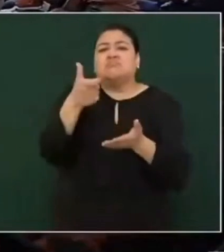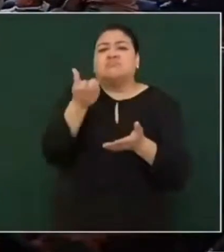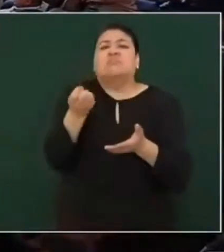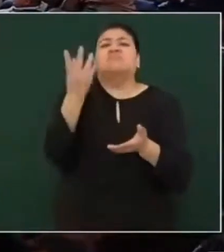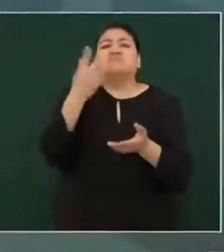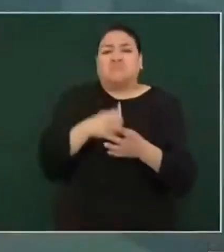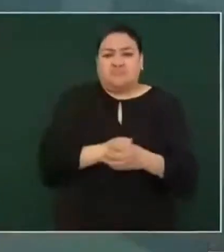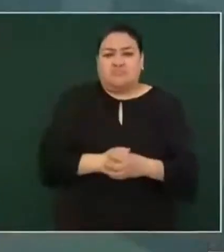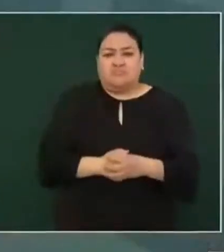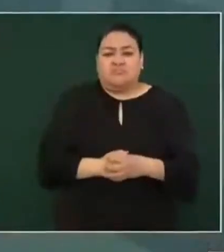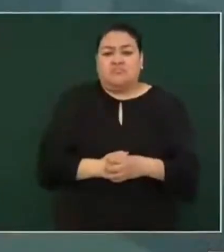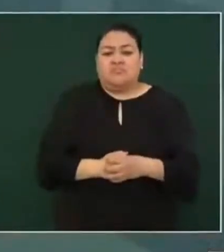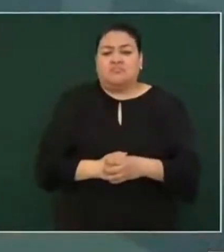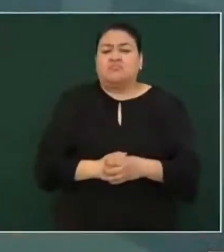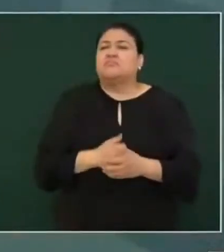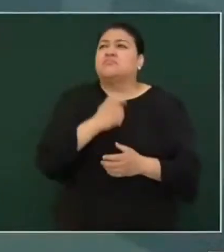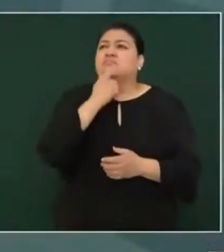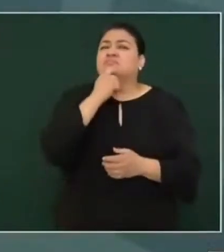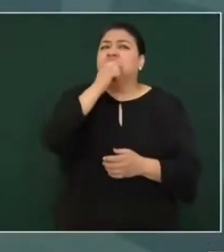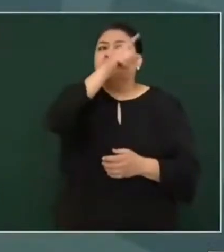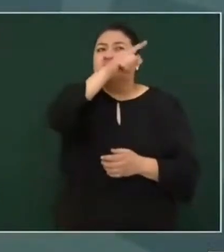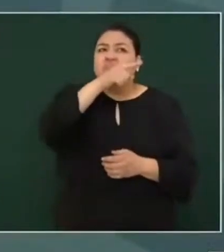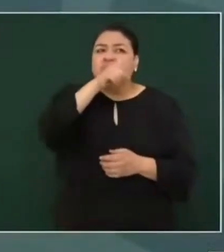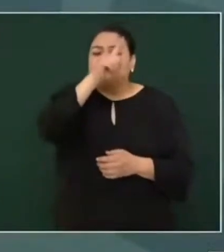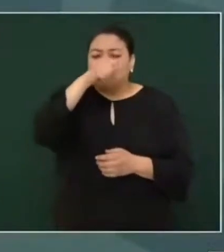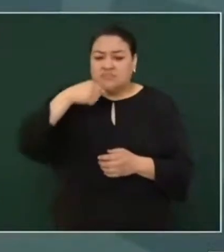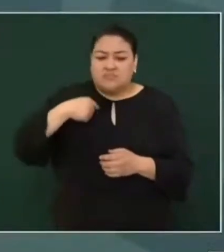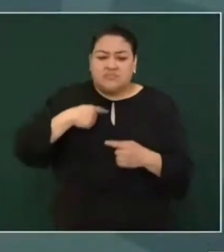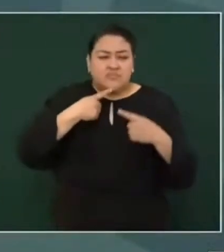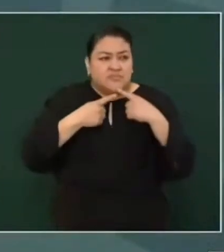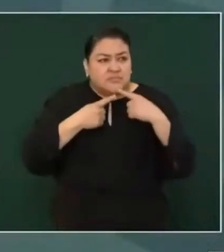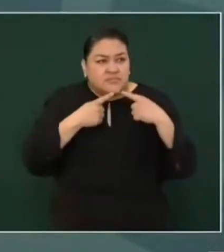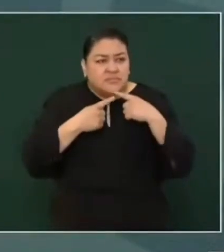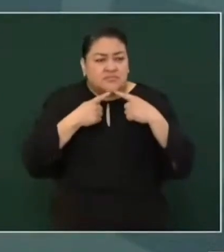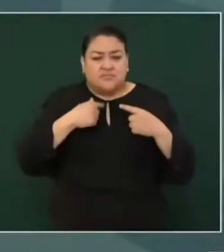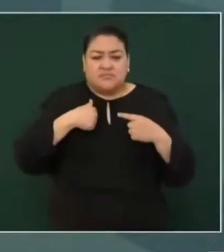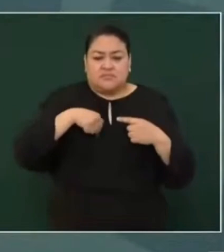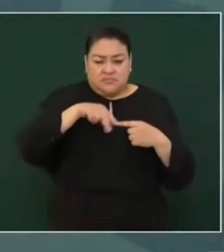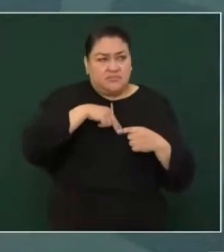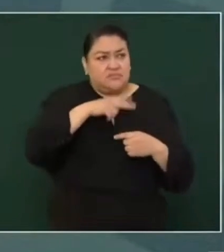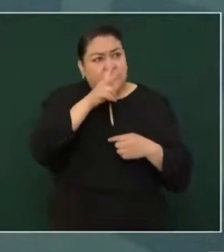comprometió. Como hemos estado cuestionando